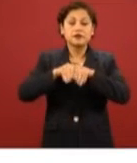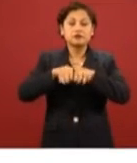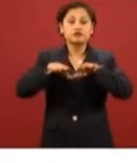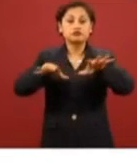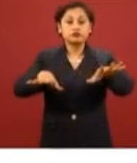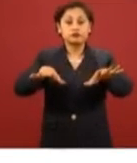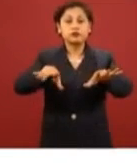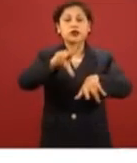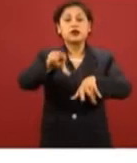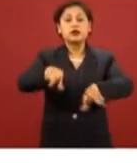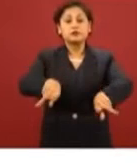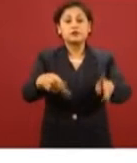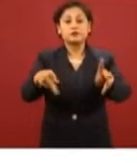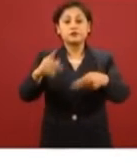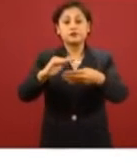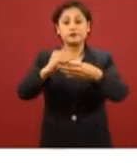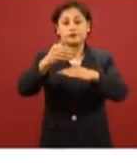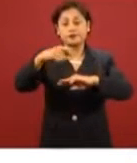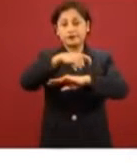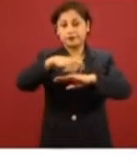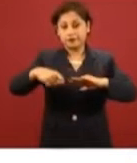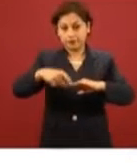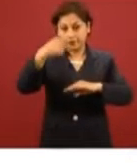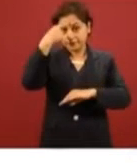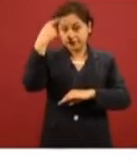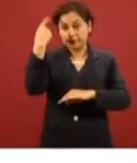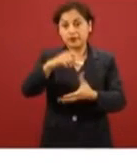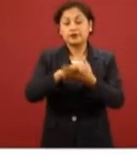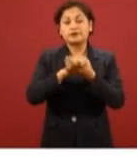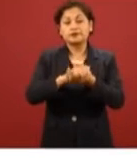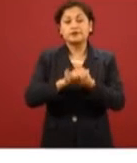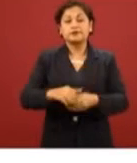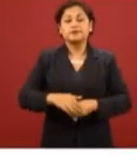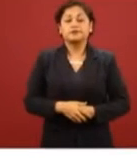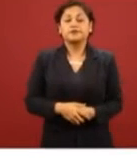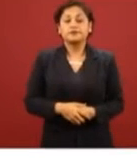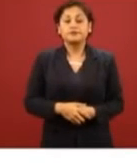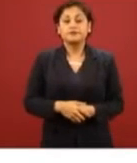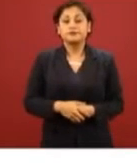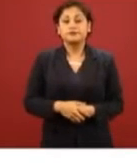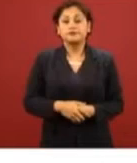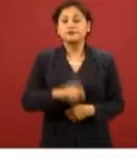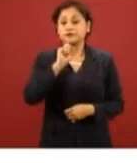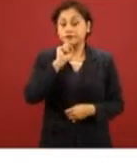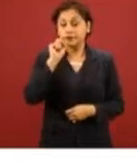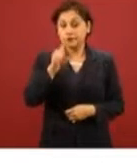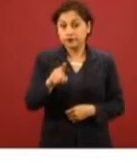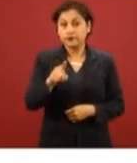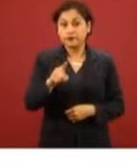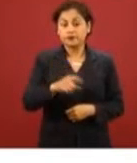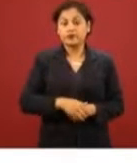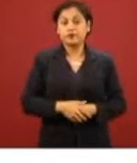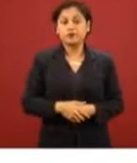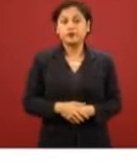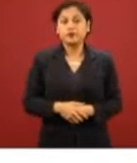venta de estos cachitos de la lotería. También quiero informarles que el día de hoy